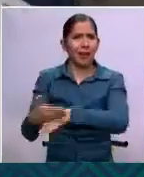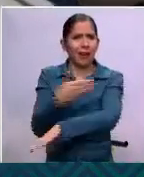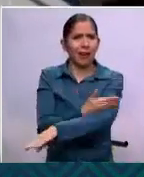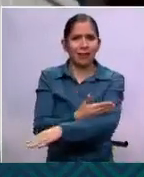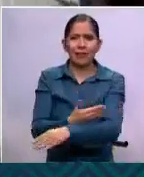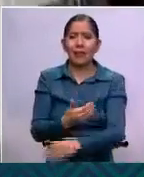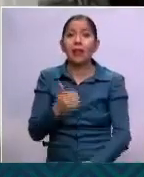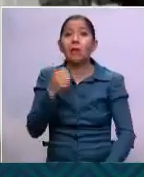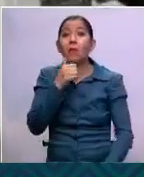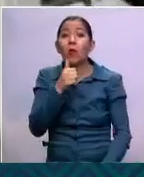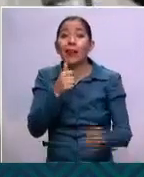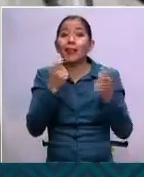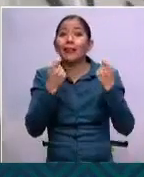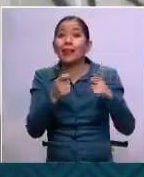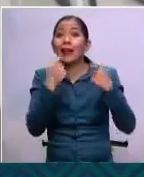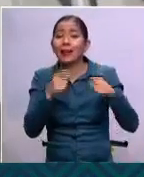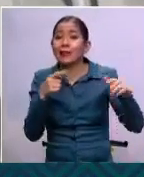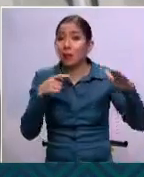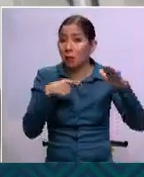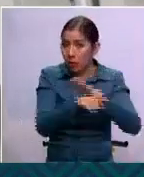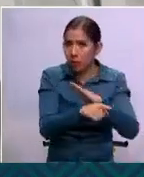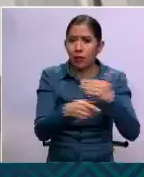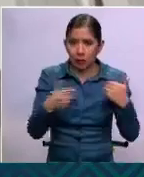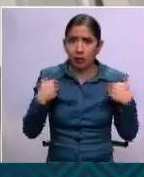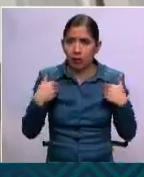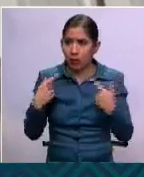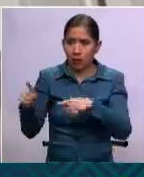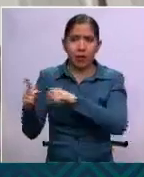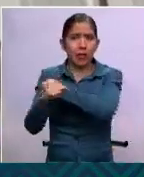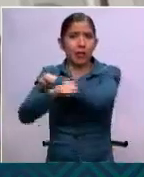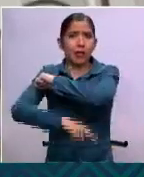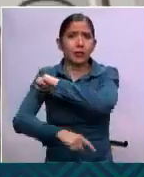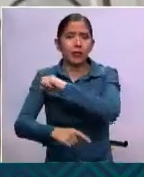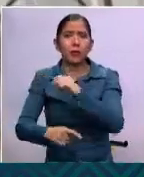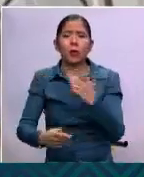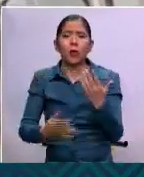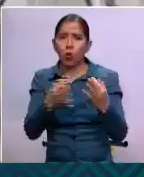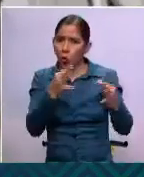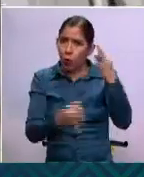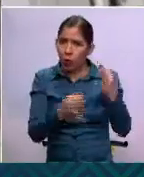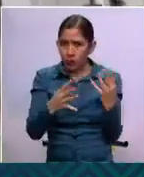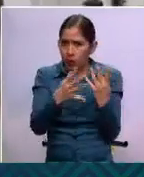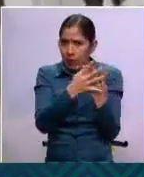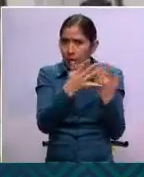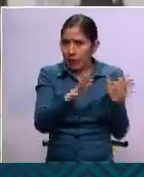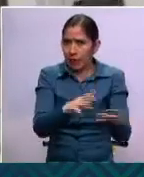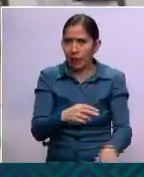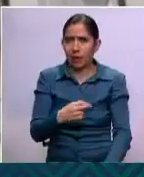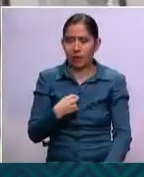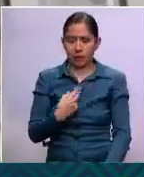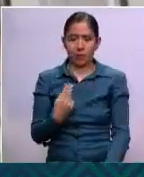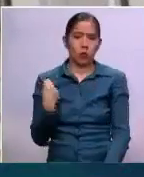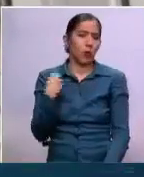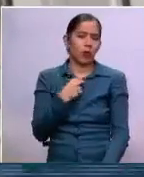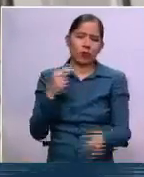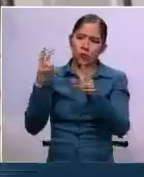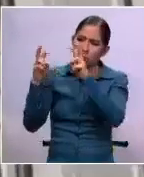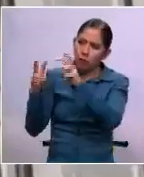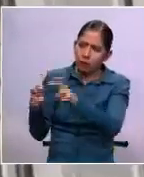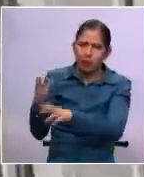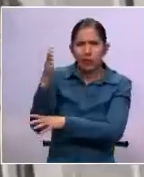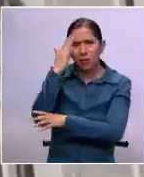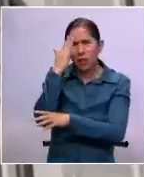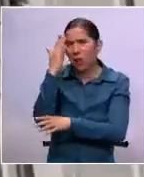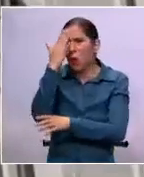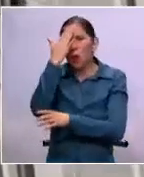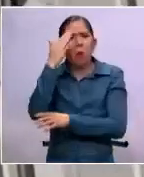tentativa de asesinato o de homicidio contra una mujer. Vamos a hacer nosotros una auditoría jurídica para poder determinar